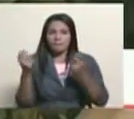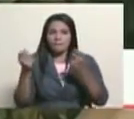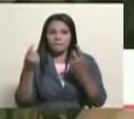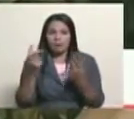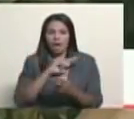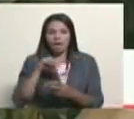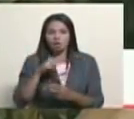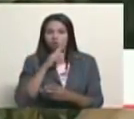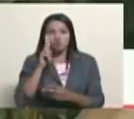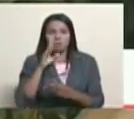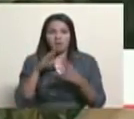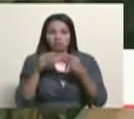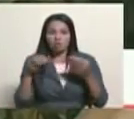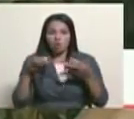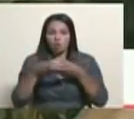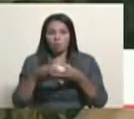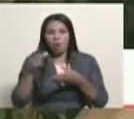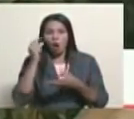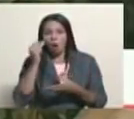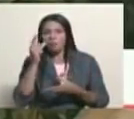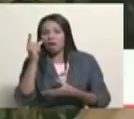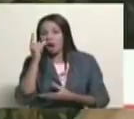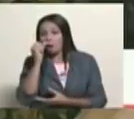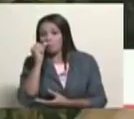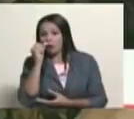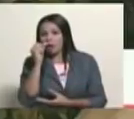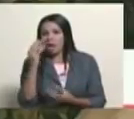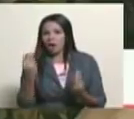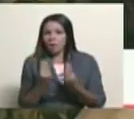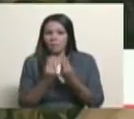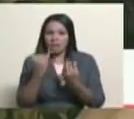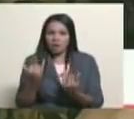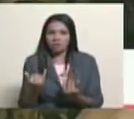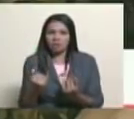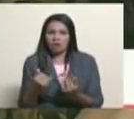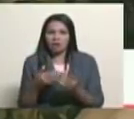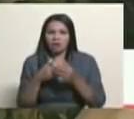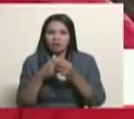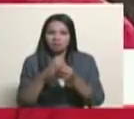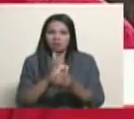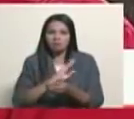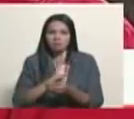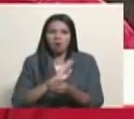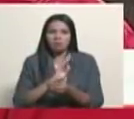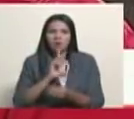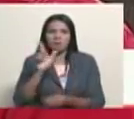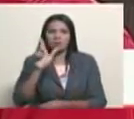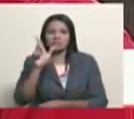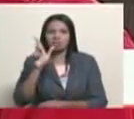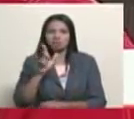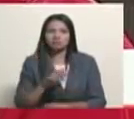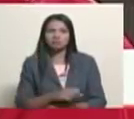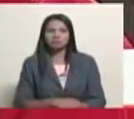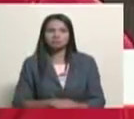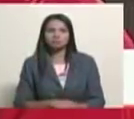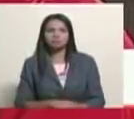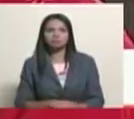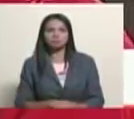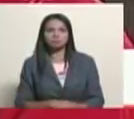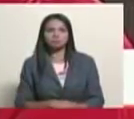nombre de las mujeres y los hombres que nos acompañan en la dirección nacional de nuestro partido, el Partido Socialista Unido de